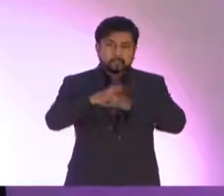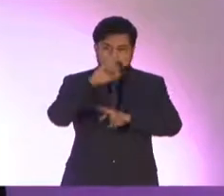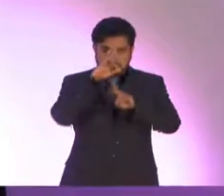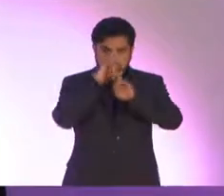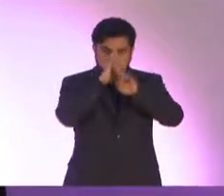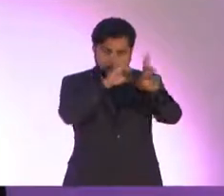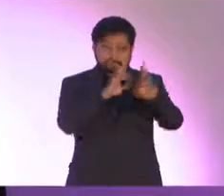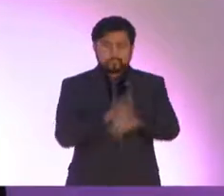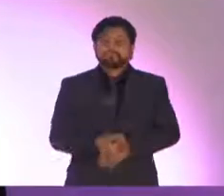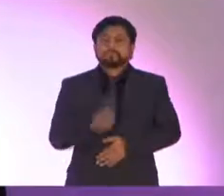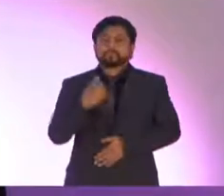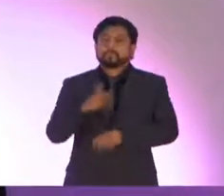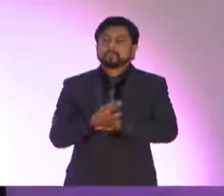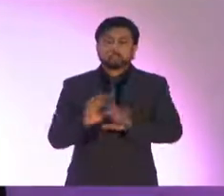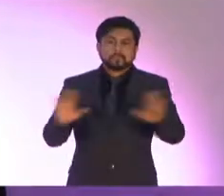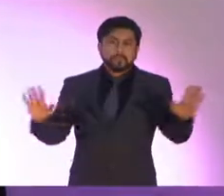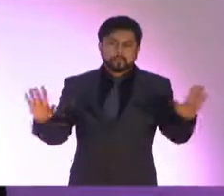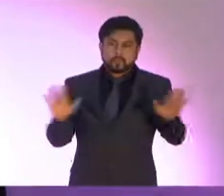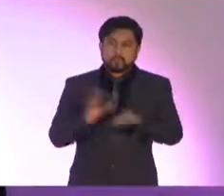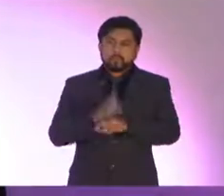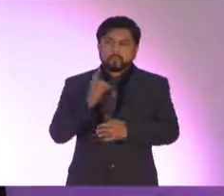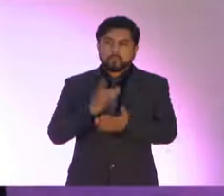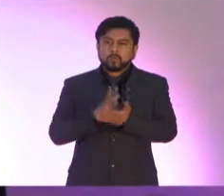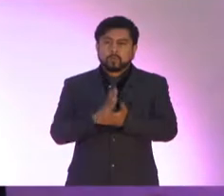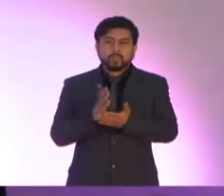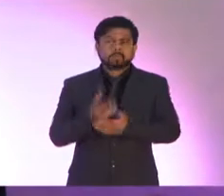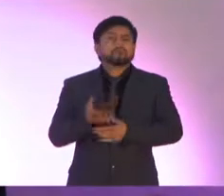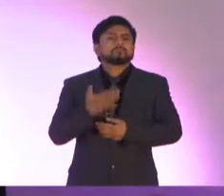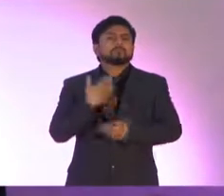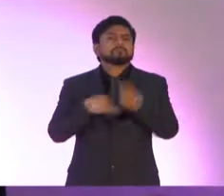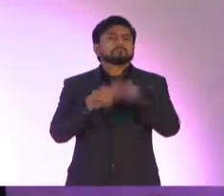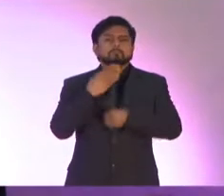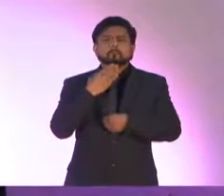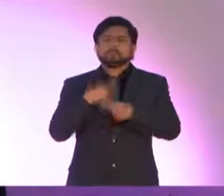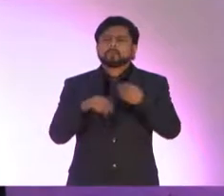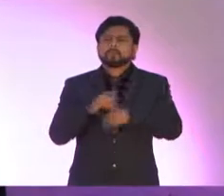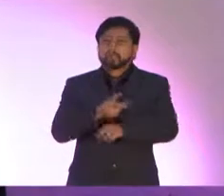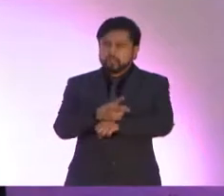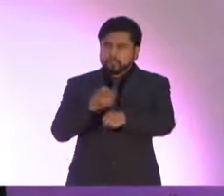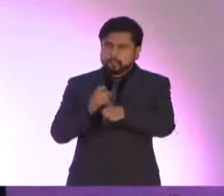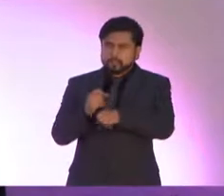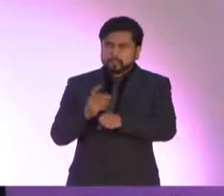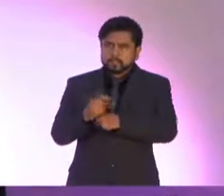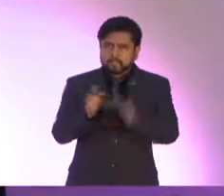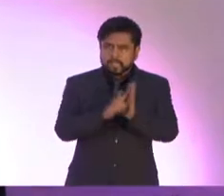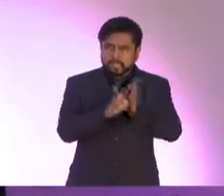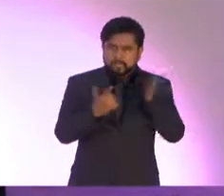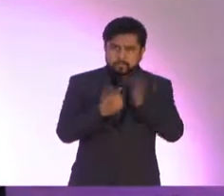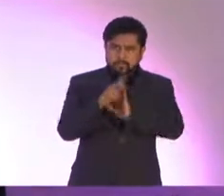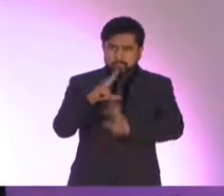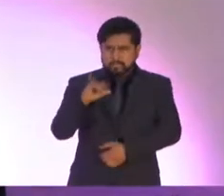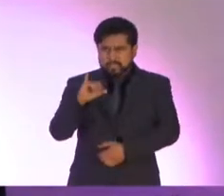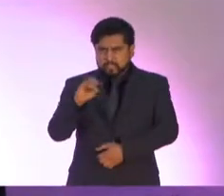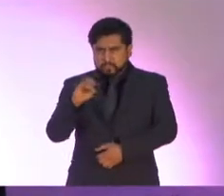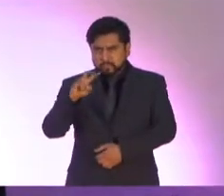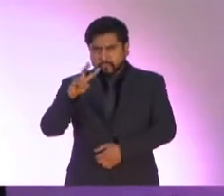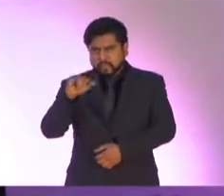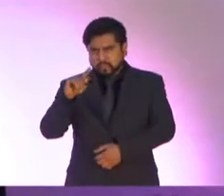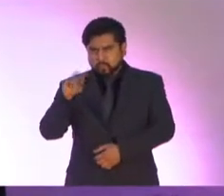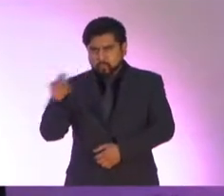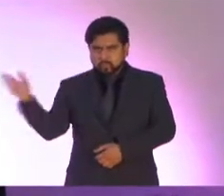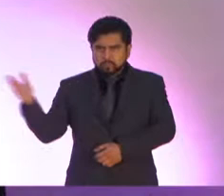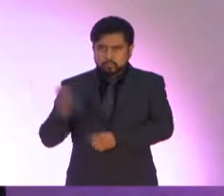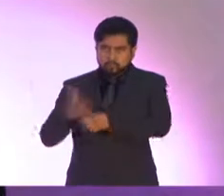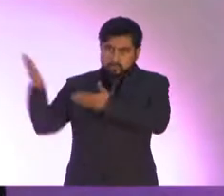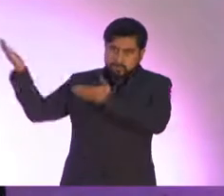social. Sin más preámbulo, los invitamos a la presentación del libro Vicio y Virtud de Omar Ortiz. Recibamos al autor,